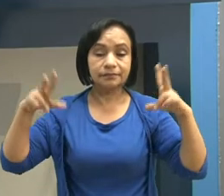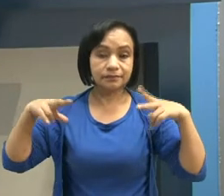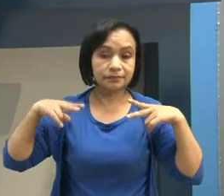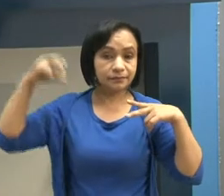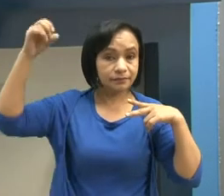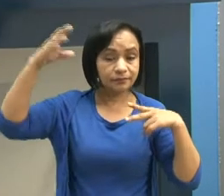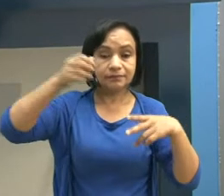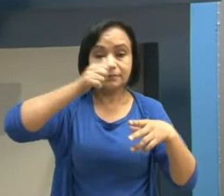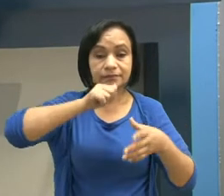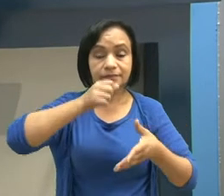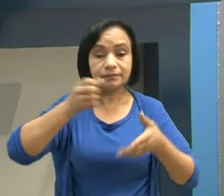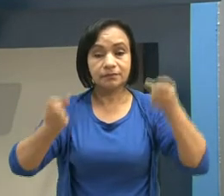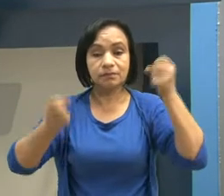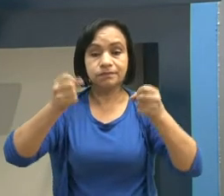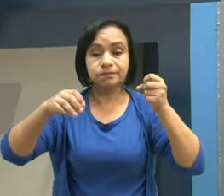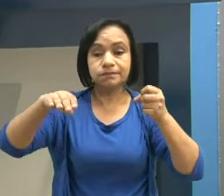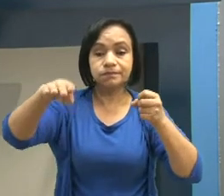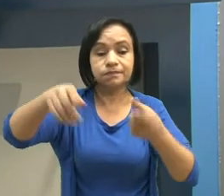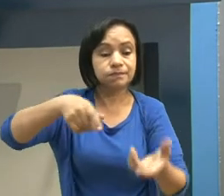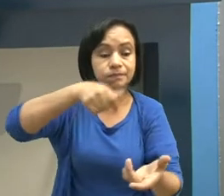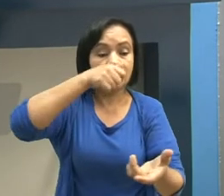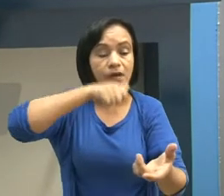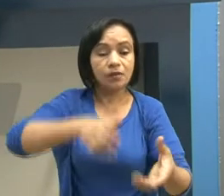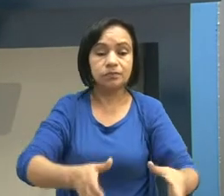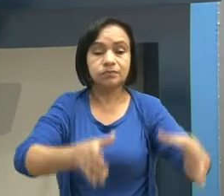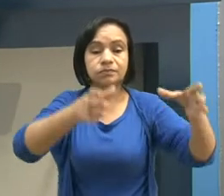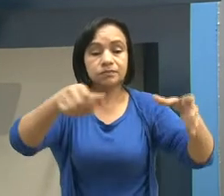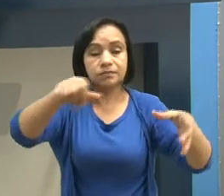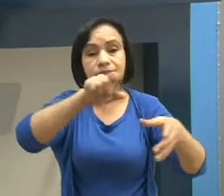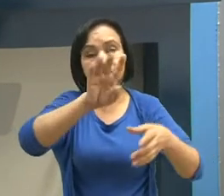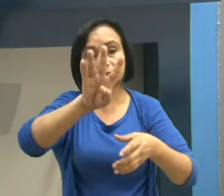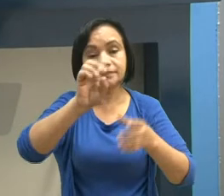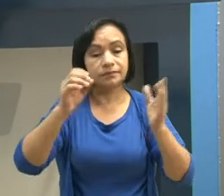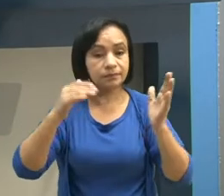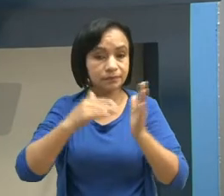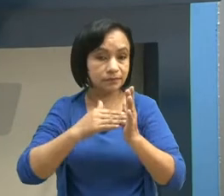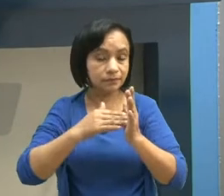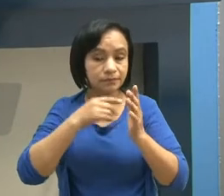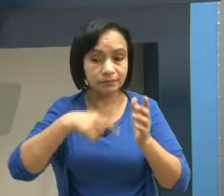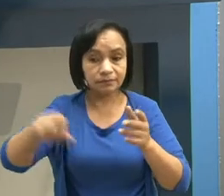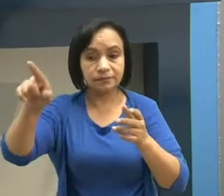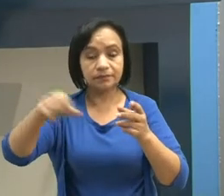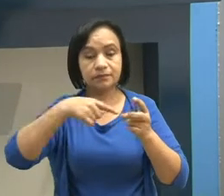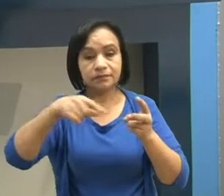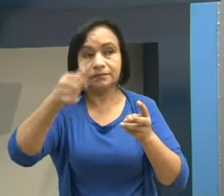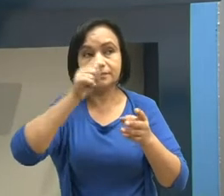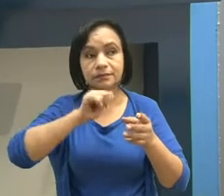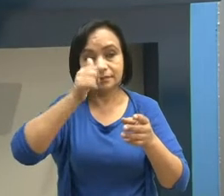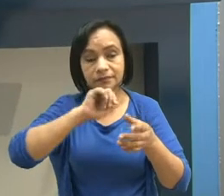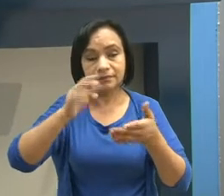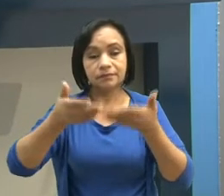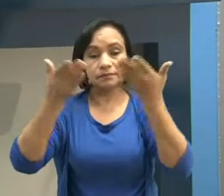de Abastecimiento de Agua con Cisterna, que nos permite más o menos asegurar unos 40.000 viajes de agua. Este ha sido un programa